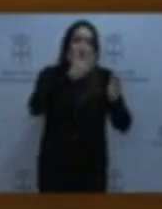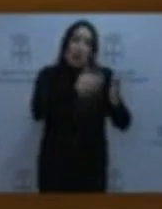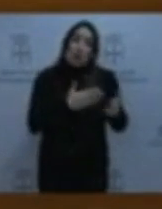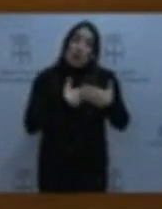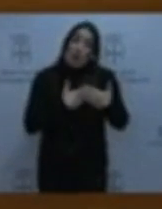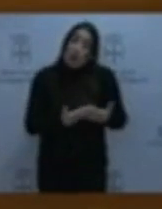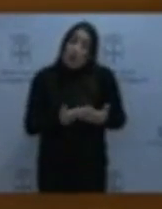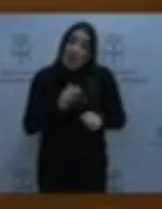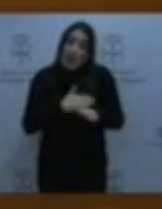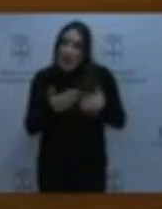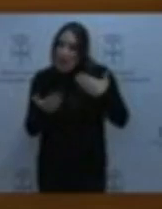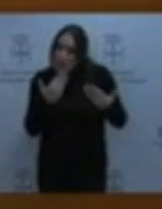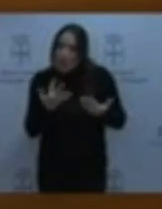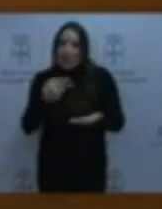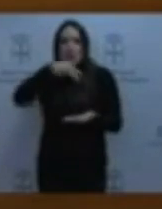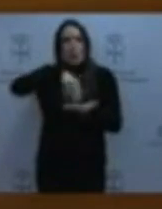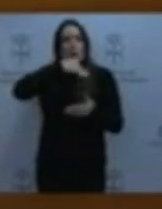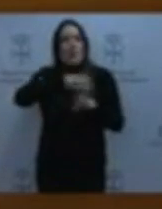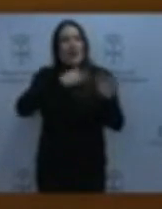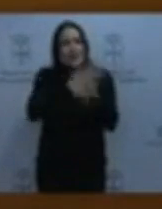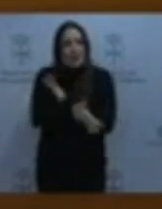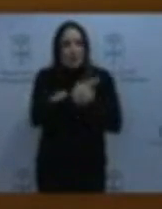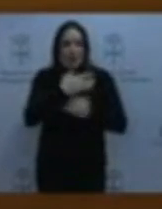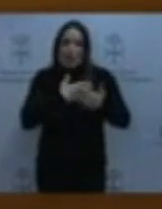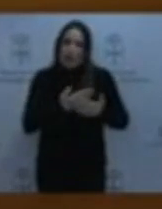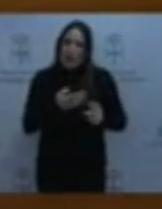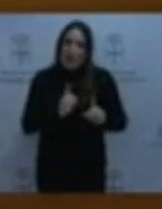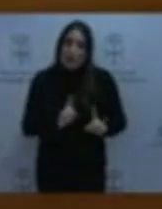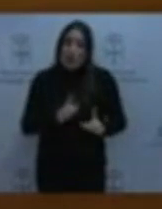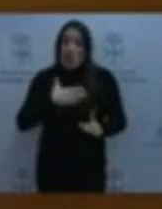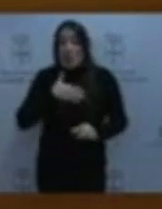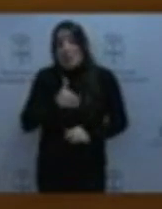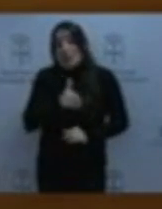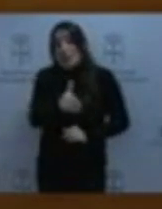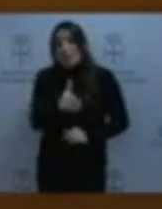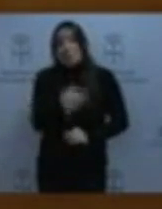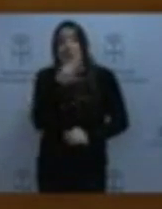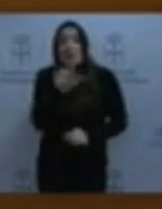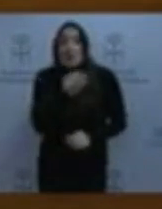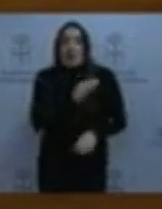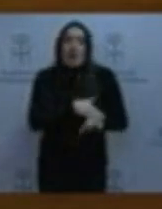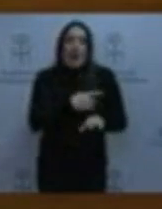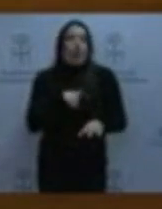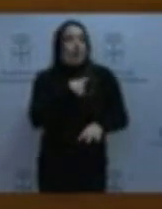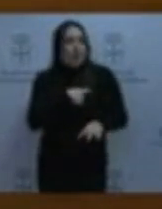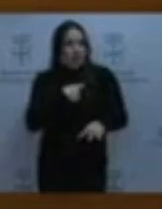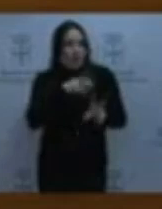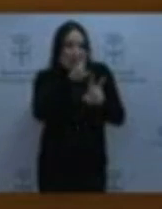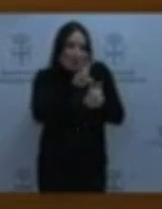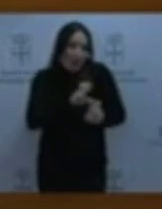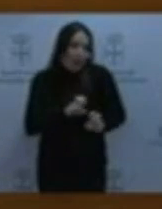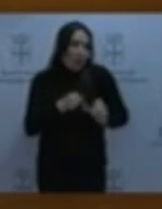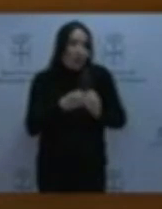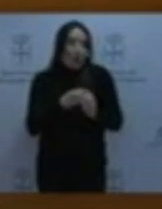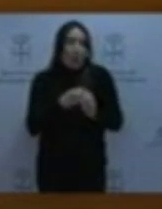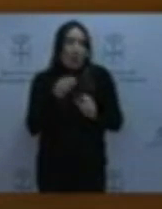hablar y venir aquí a dar explicaciones. Las tendrán que dar, ya sea en la comisión de investigación que corresponda a su grupo parlamentario, como está sucediendo en el